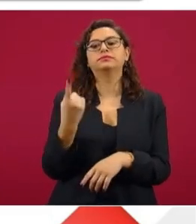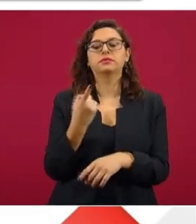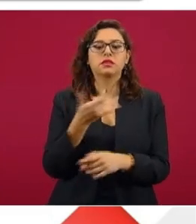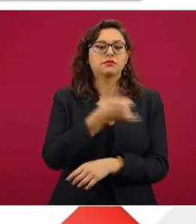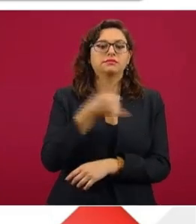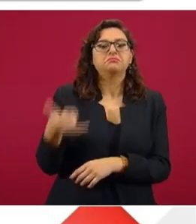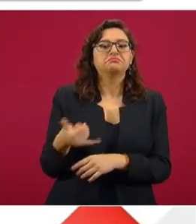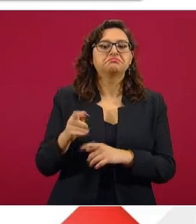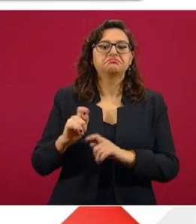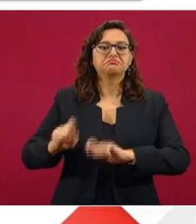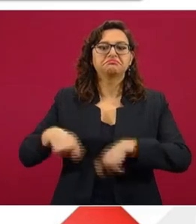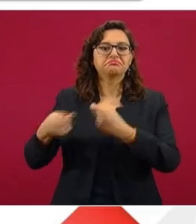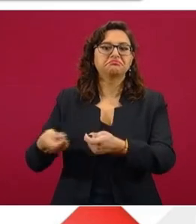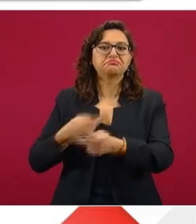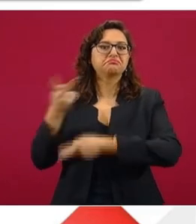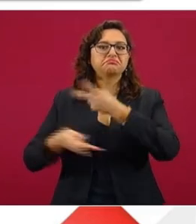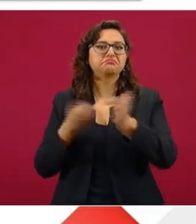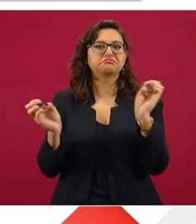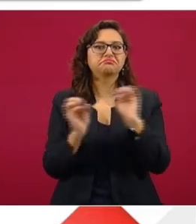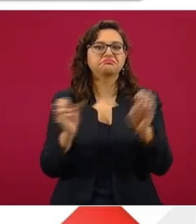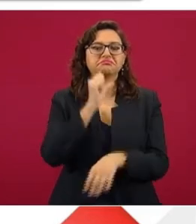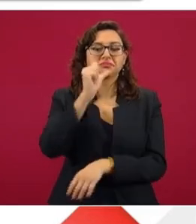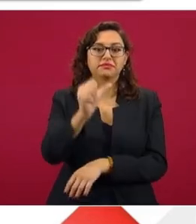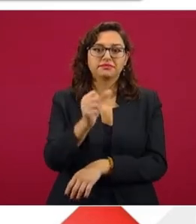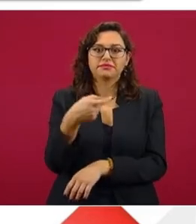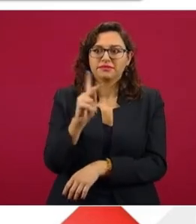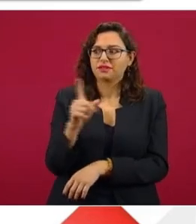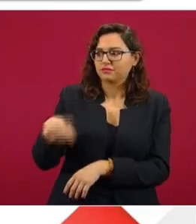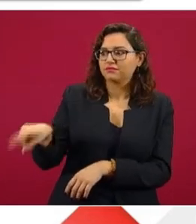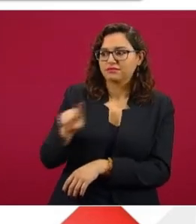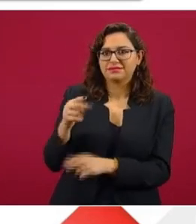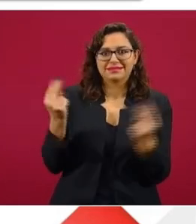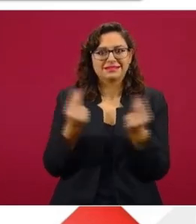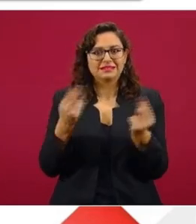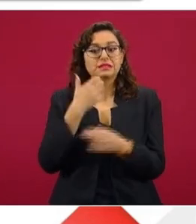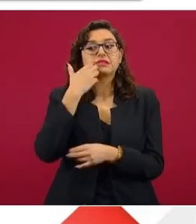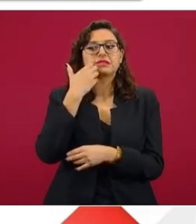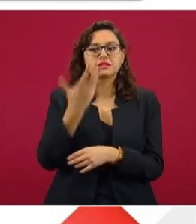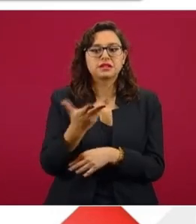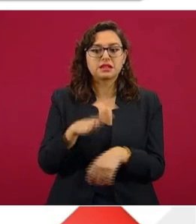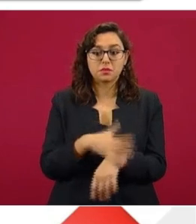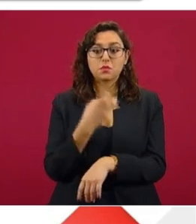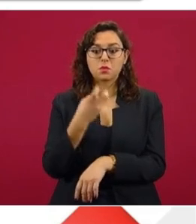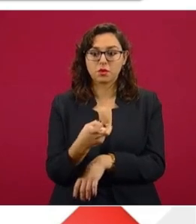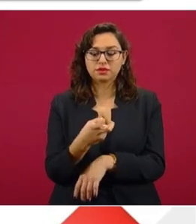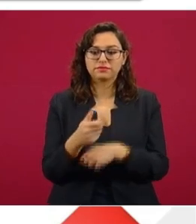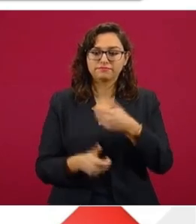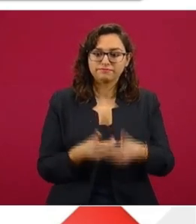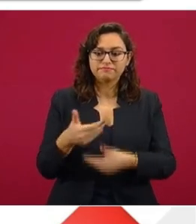sin embargo existe esta necesidad, y por eso estos son implicaciones en el corto plazo. Conforme vayamos